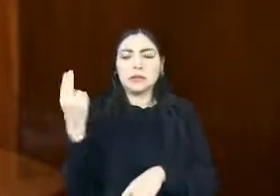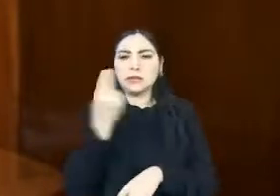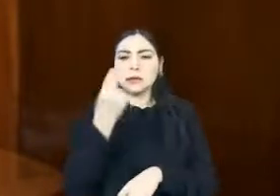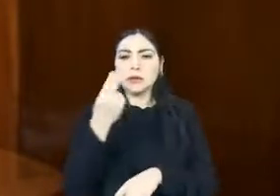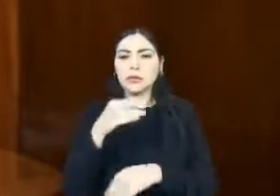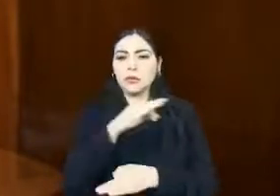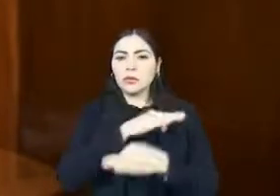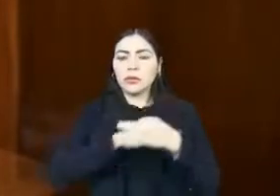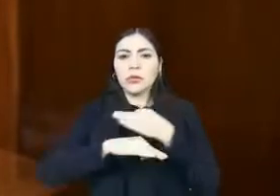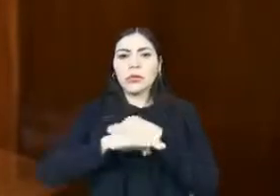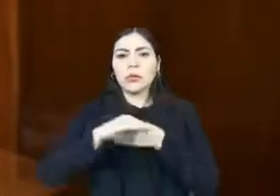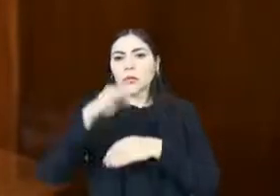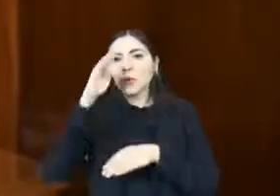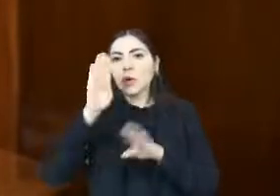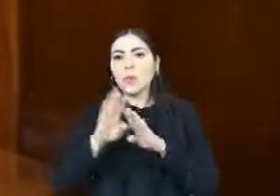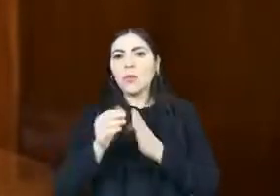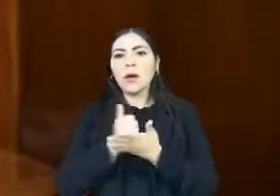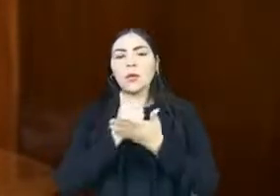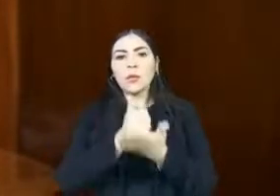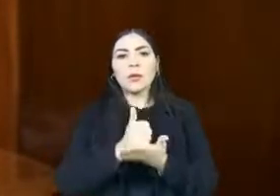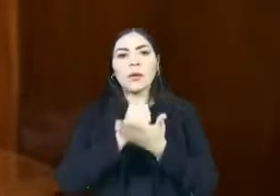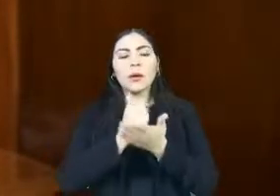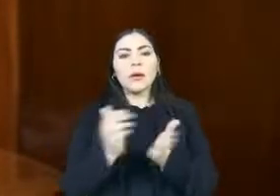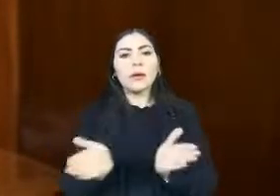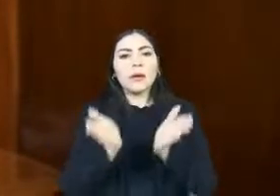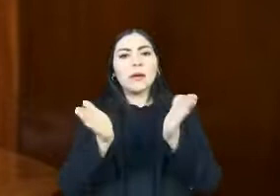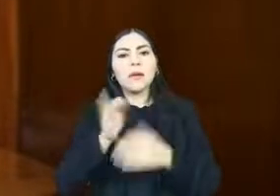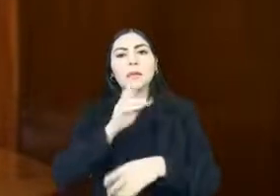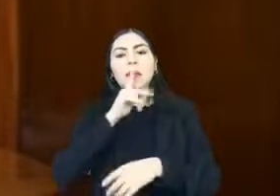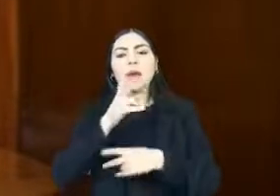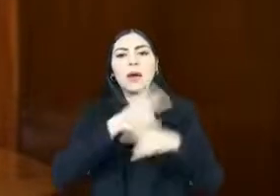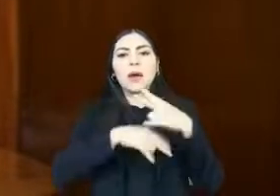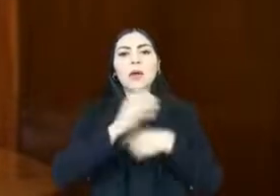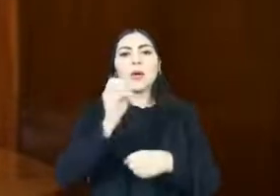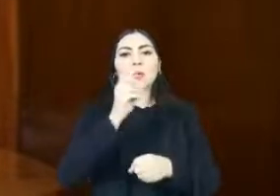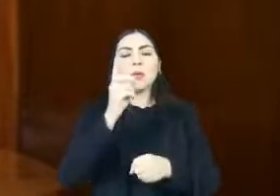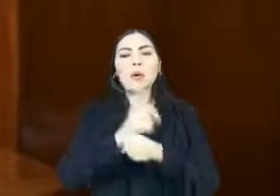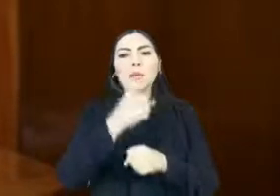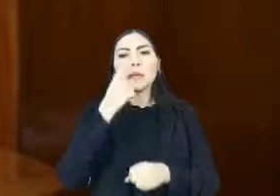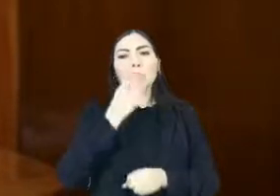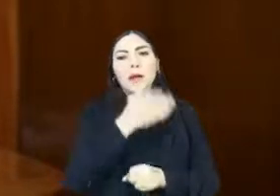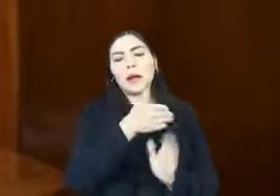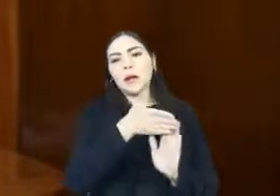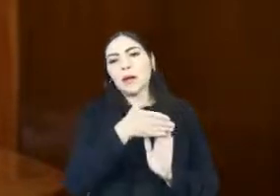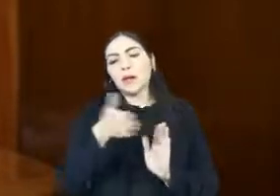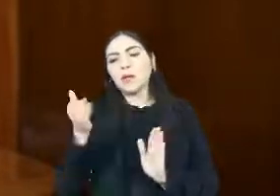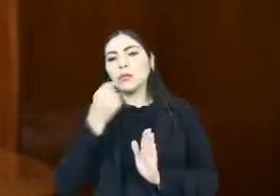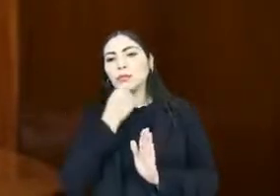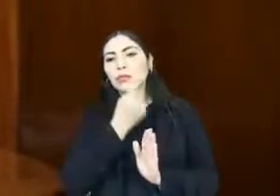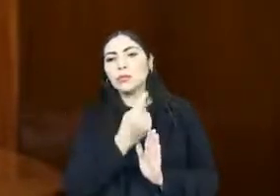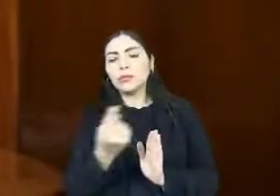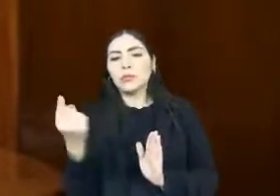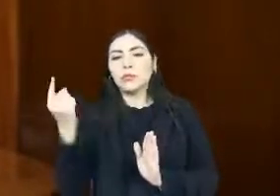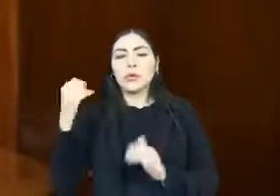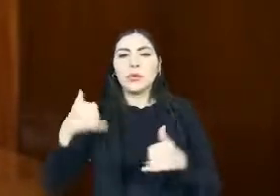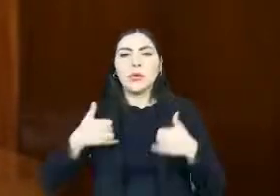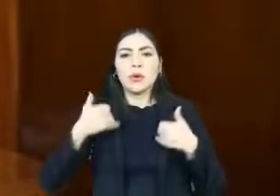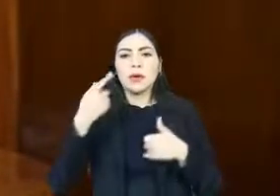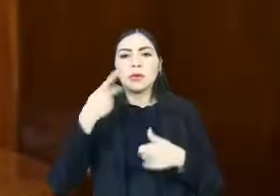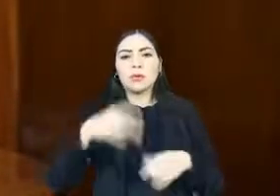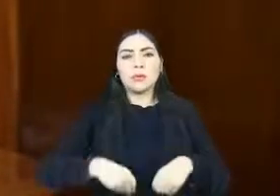pie para buscar mejores oportunidades para ellos y ellas en este periodo en su periodo de vida